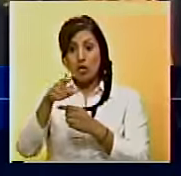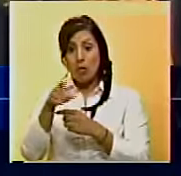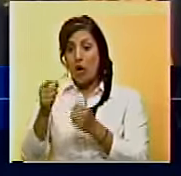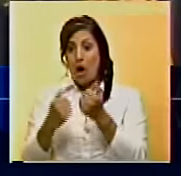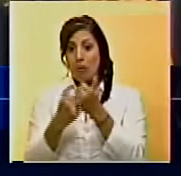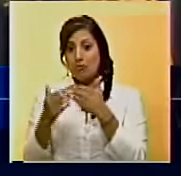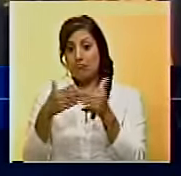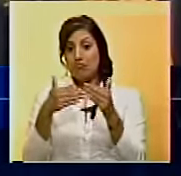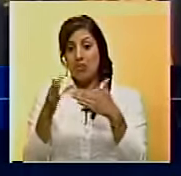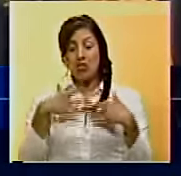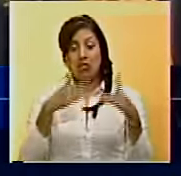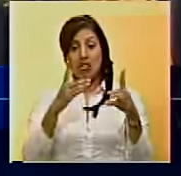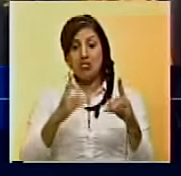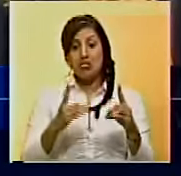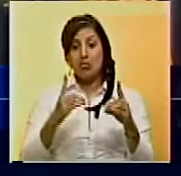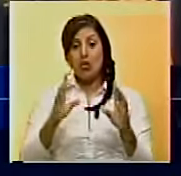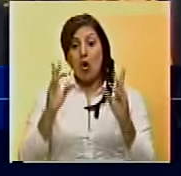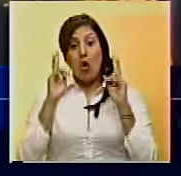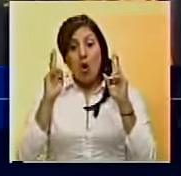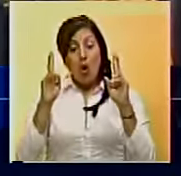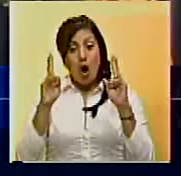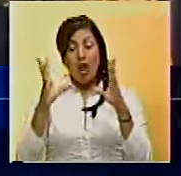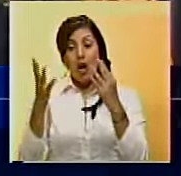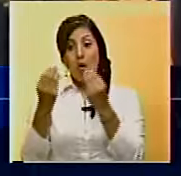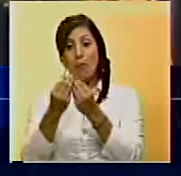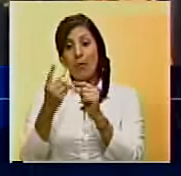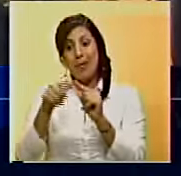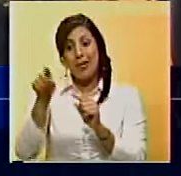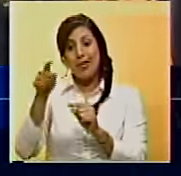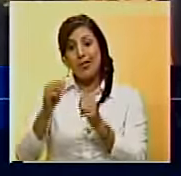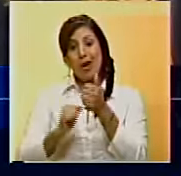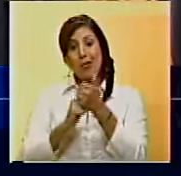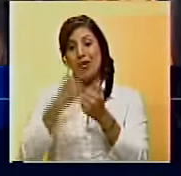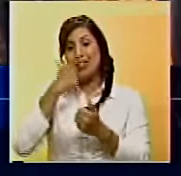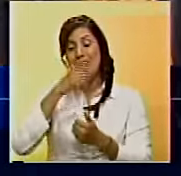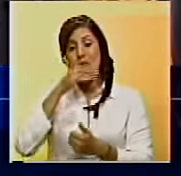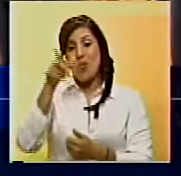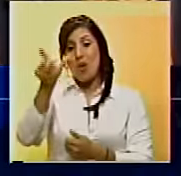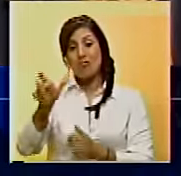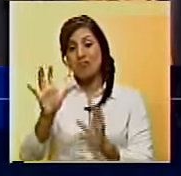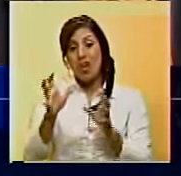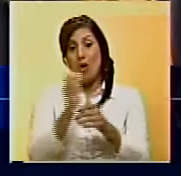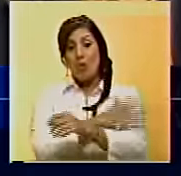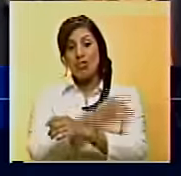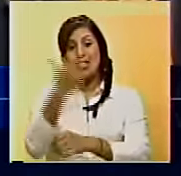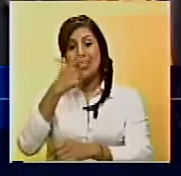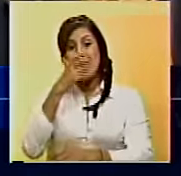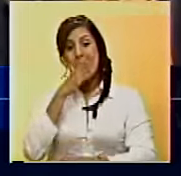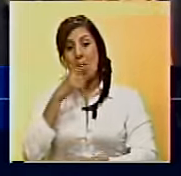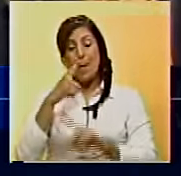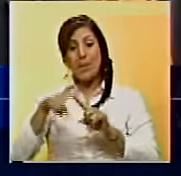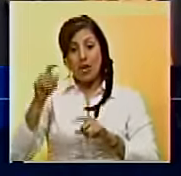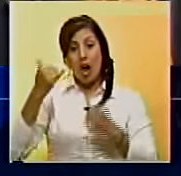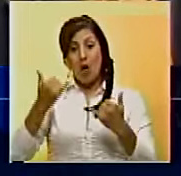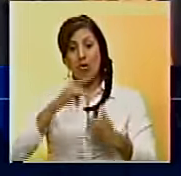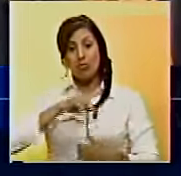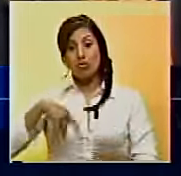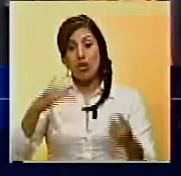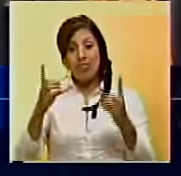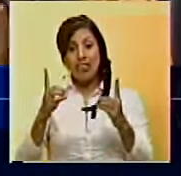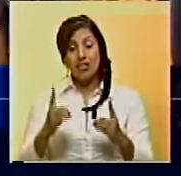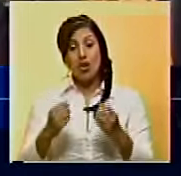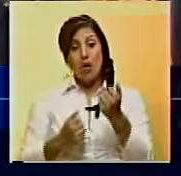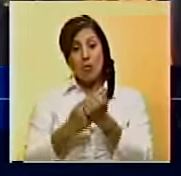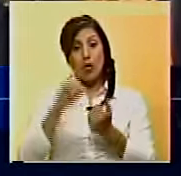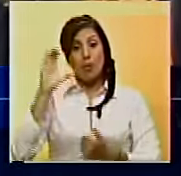sin ustedes. Ojalá fuera con ustedes, pero sé que no tienen palabra y no tienen aquello que hay que tener para tomar decisiones por